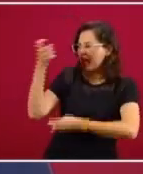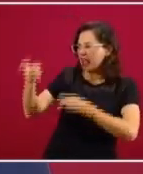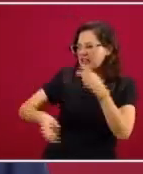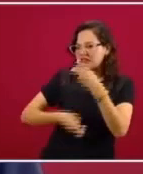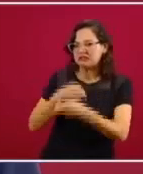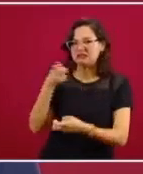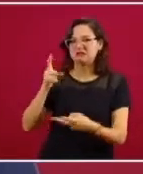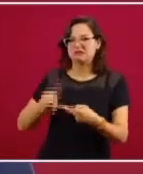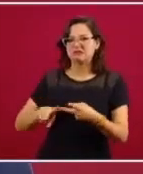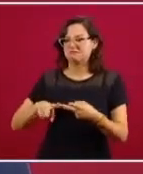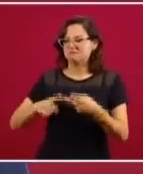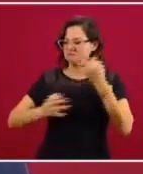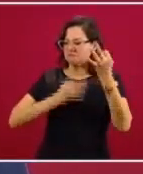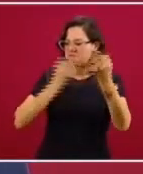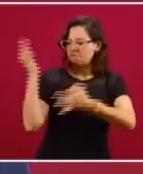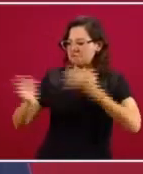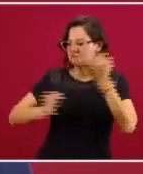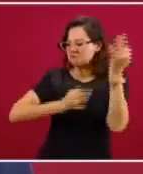A la campaña